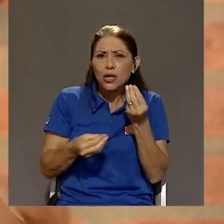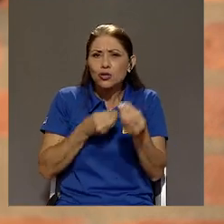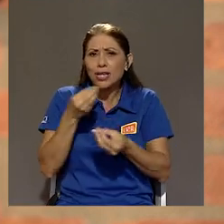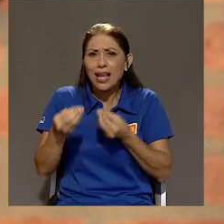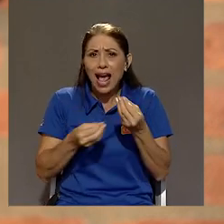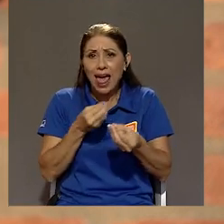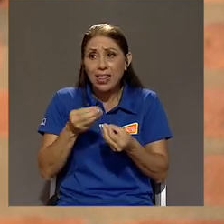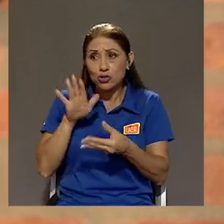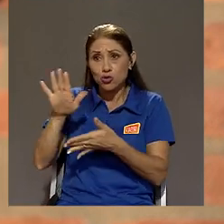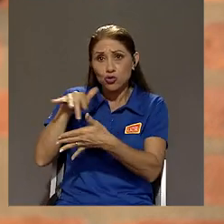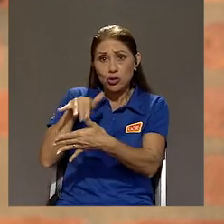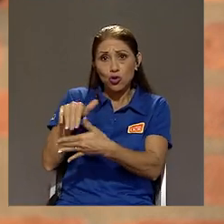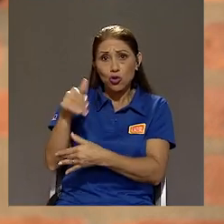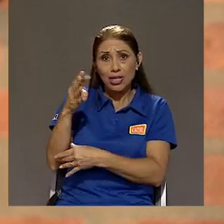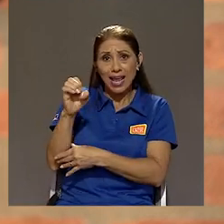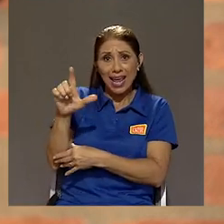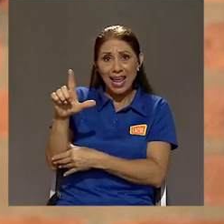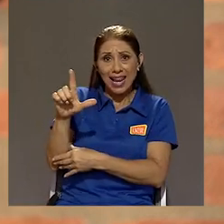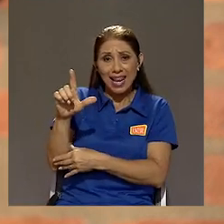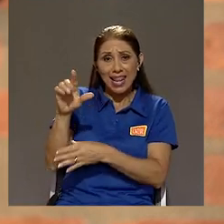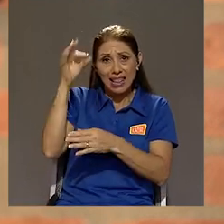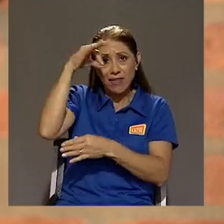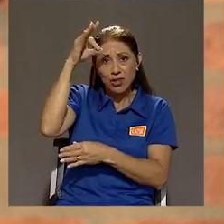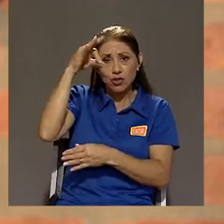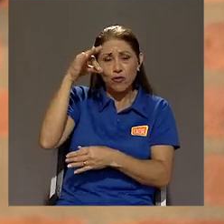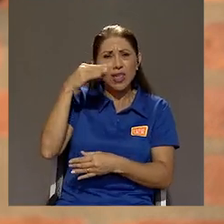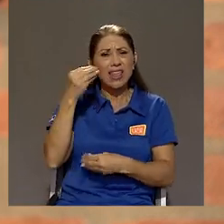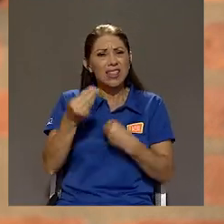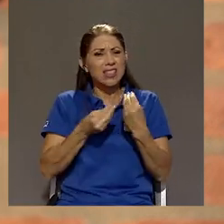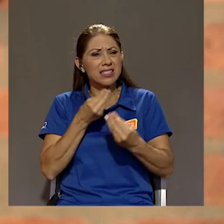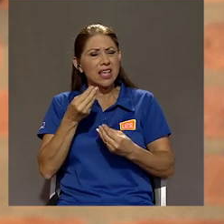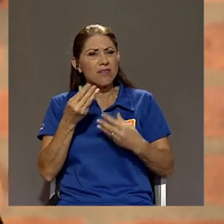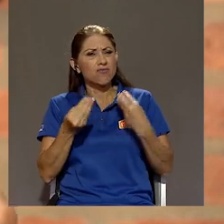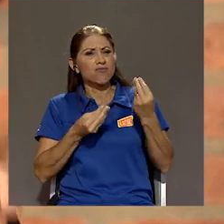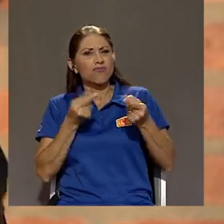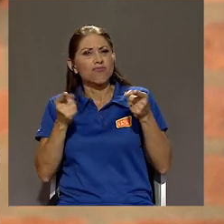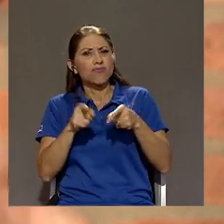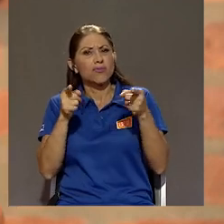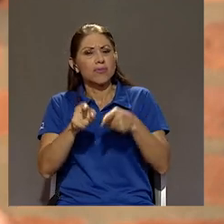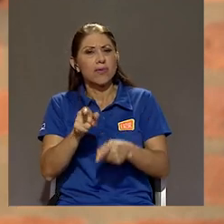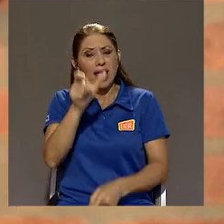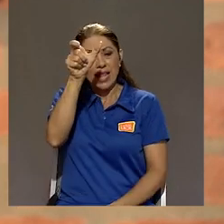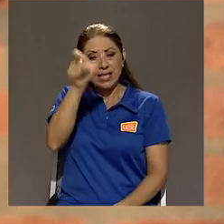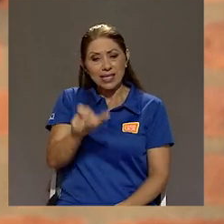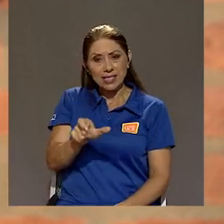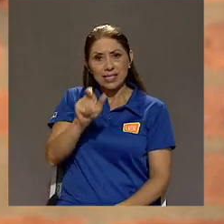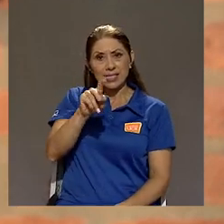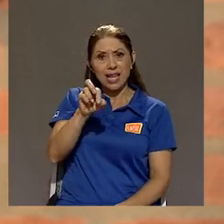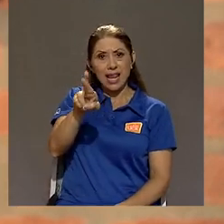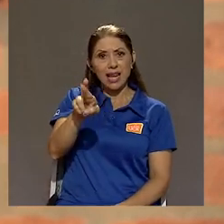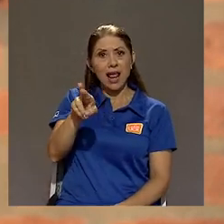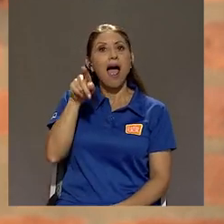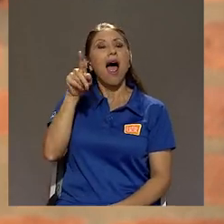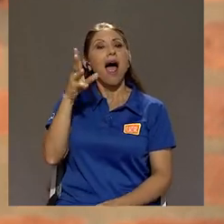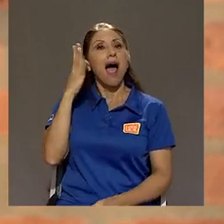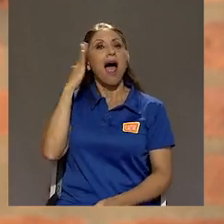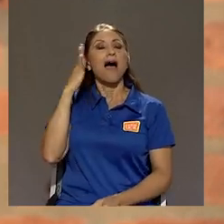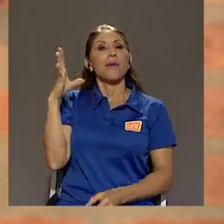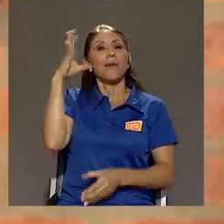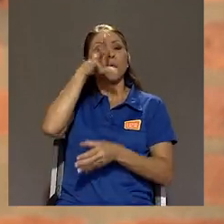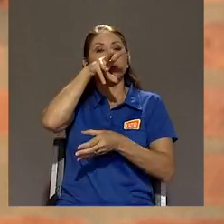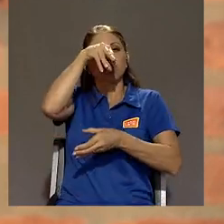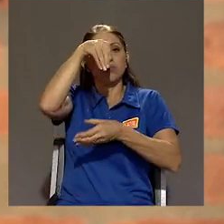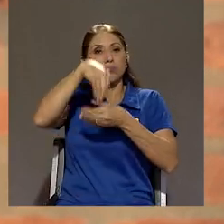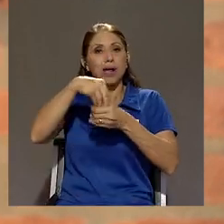de sus estudios de Hegel y de la filosofía, y descubre que el ser se juega en el campo de la economía. Y esa es una